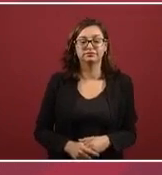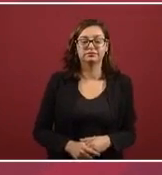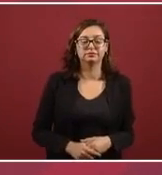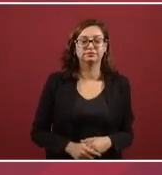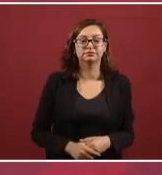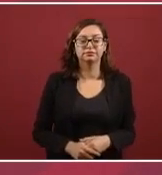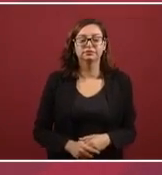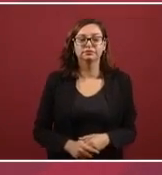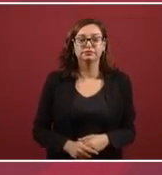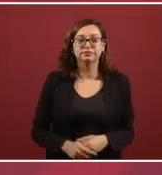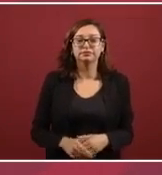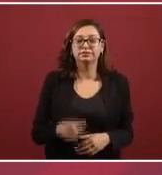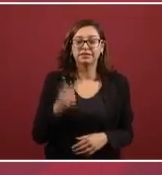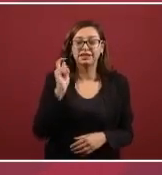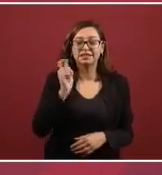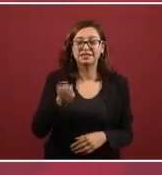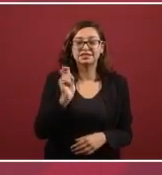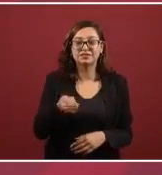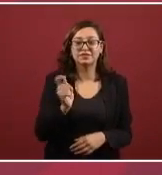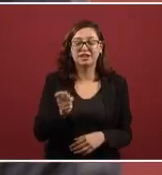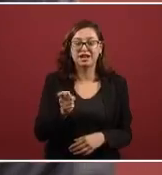Y la señal era